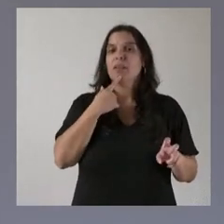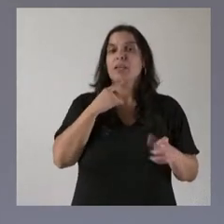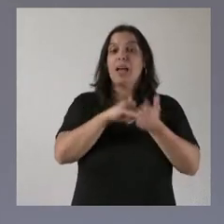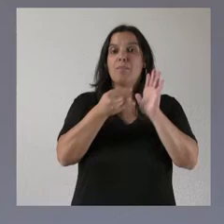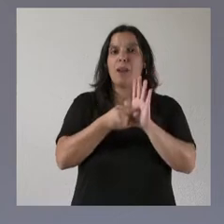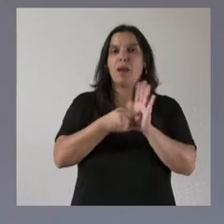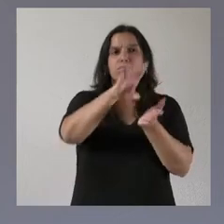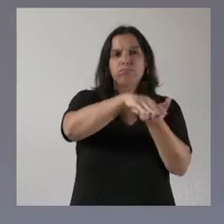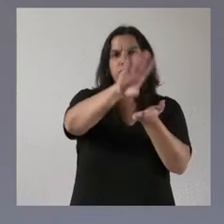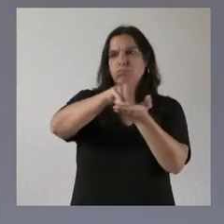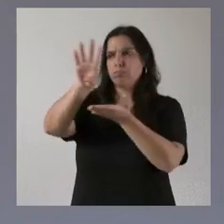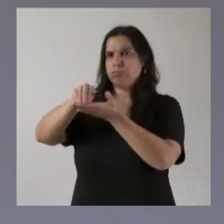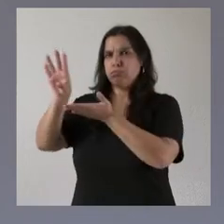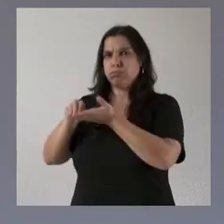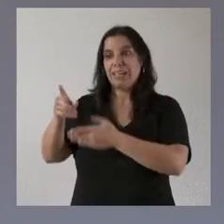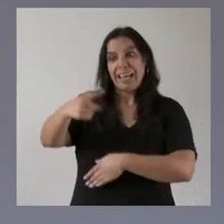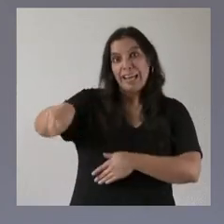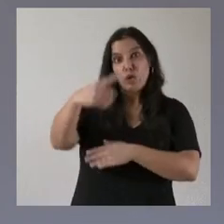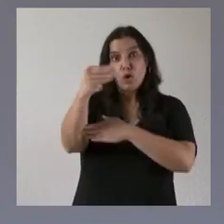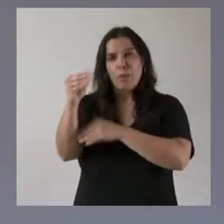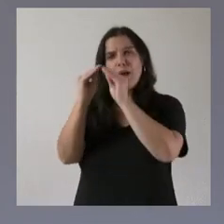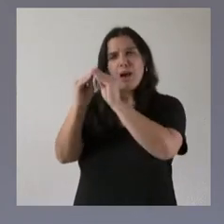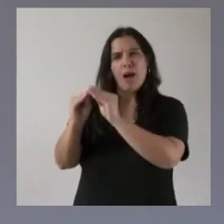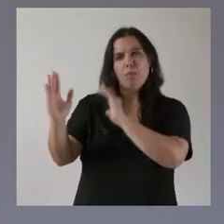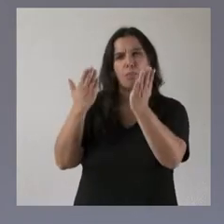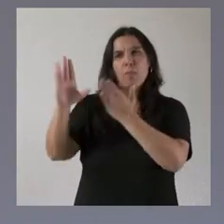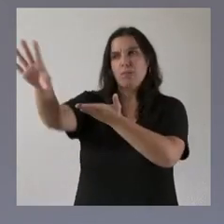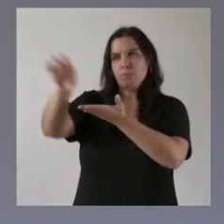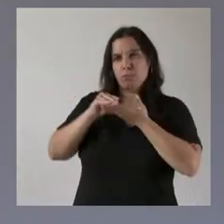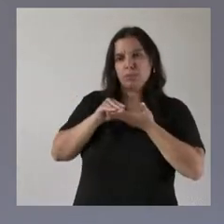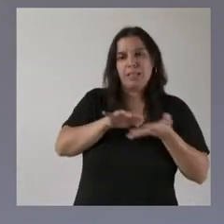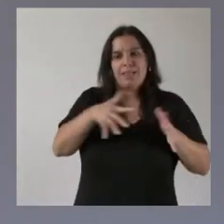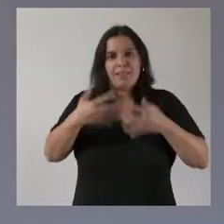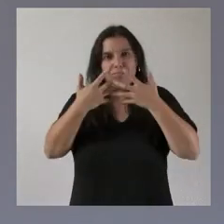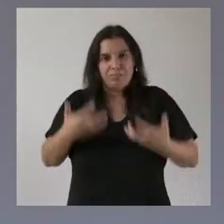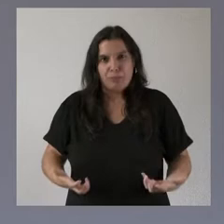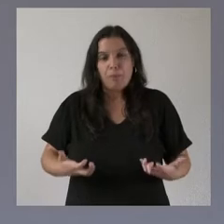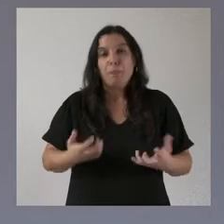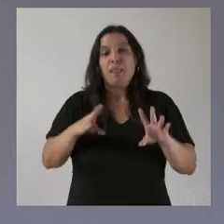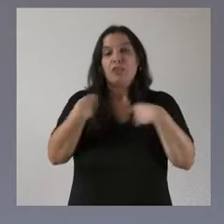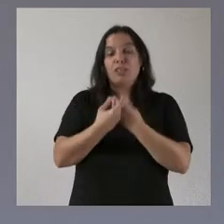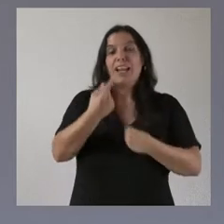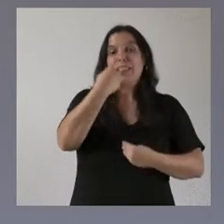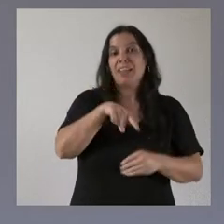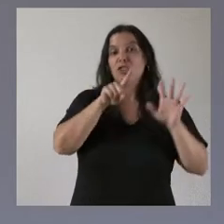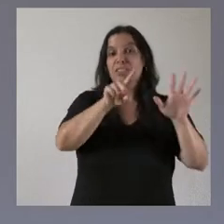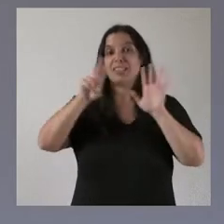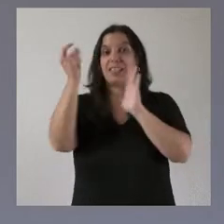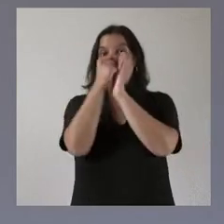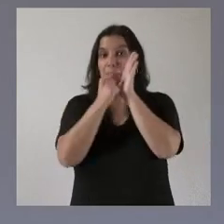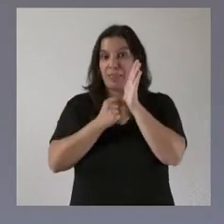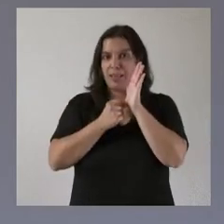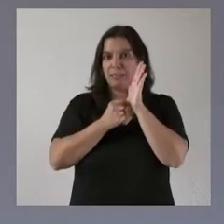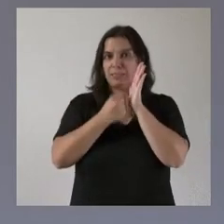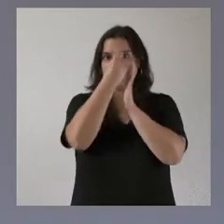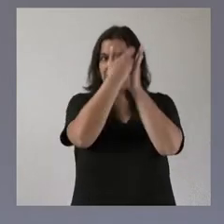un plan hecho por los jóvenes y para los jóvenes de hecho de las 107 medidas que incorpora